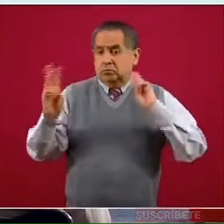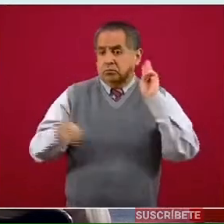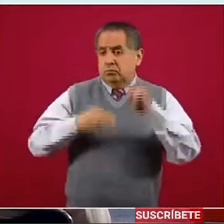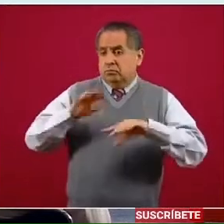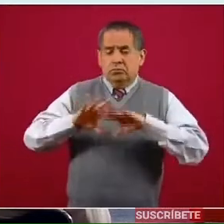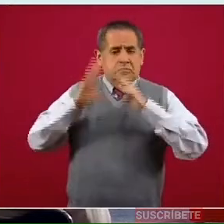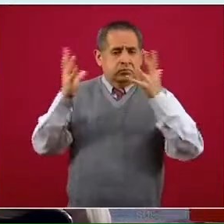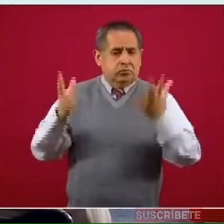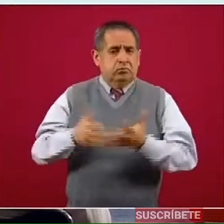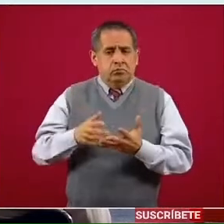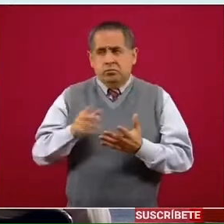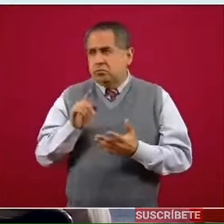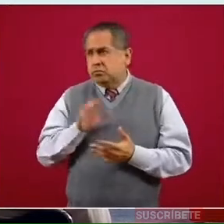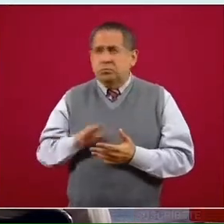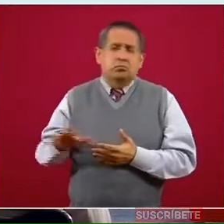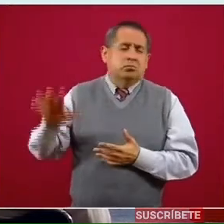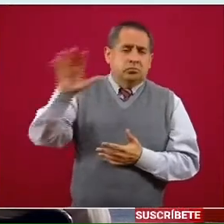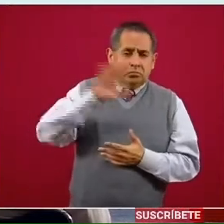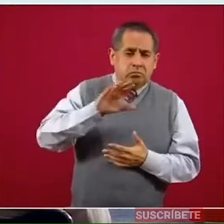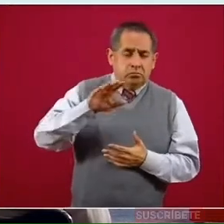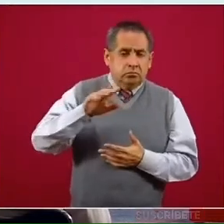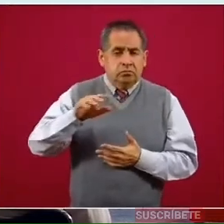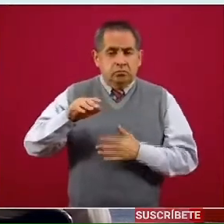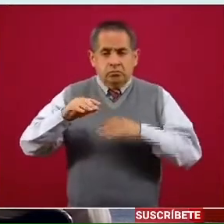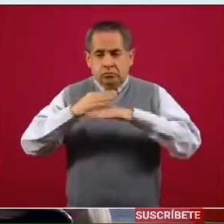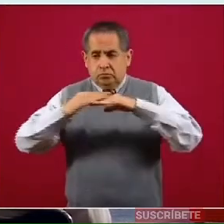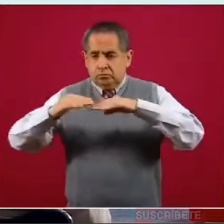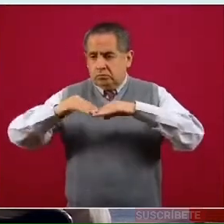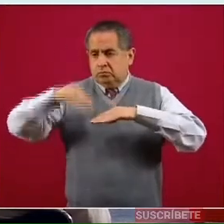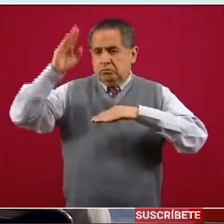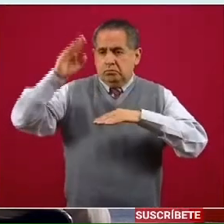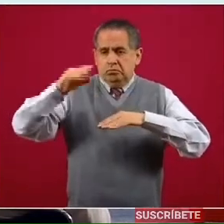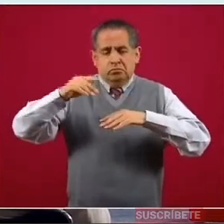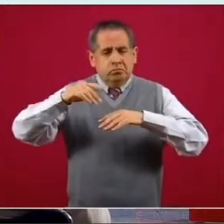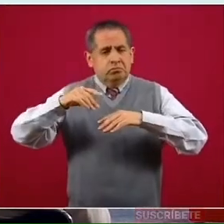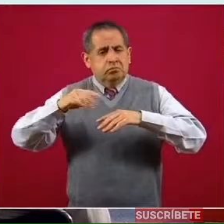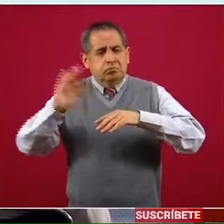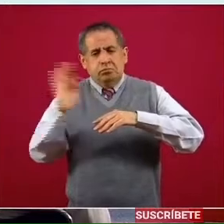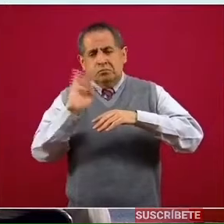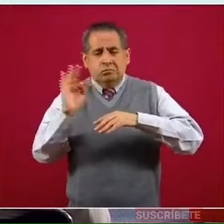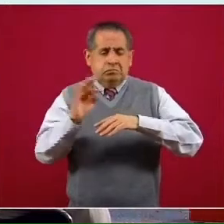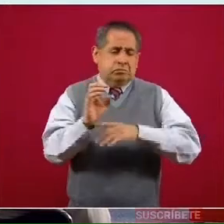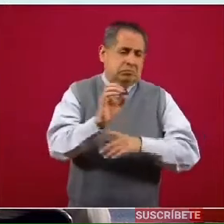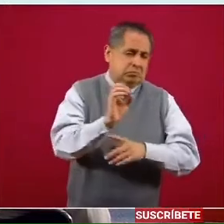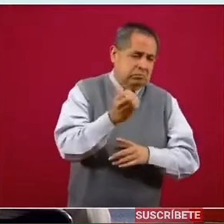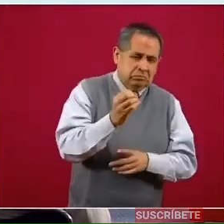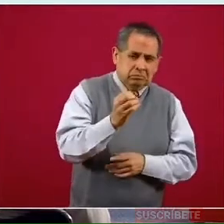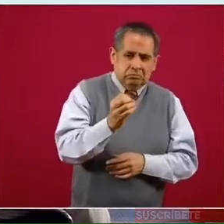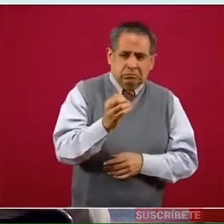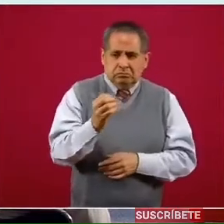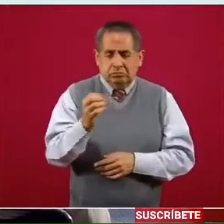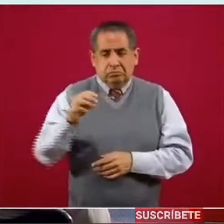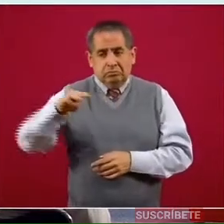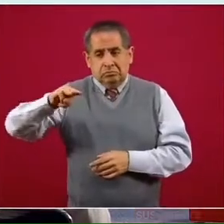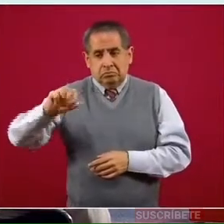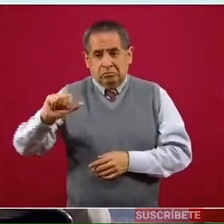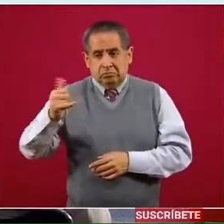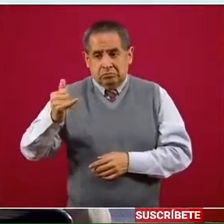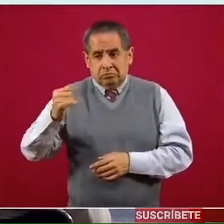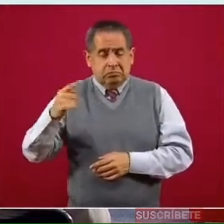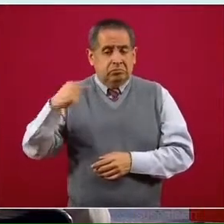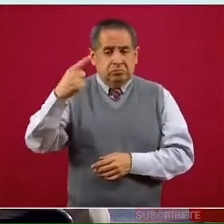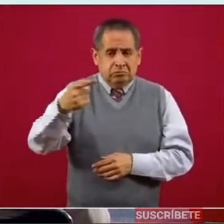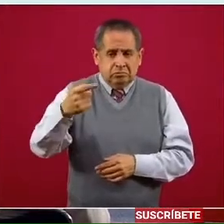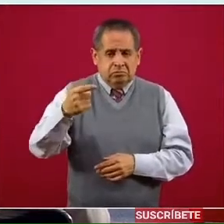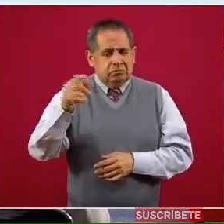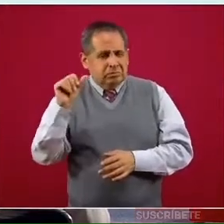en particular o en concreto en el hemisferio norte, la posibilidad de que entre octubre y mayo del siguiente